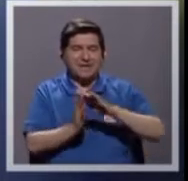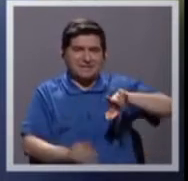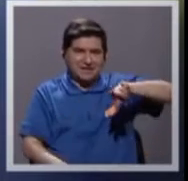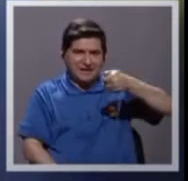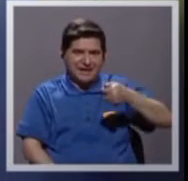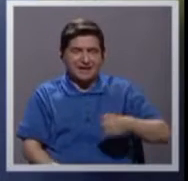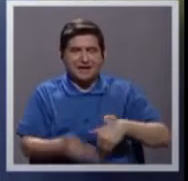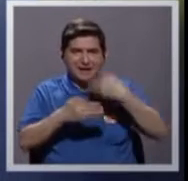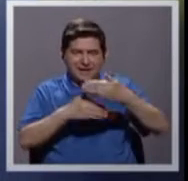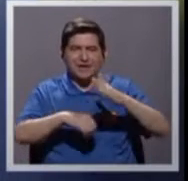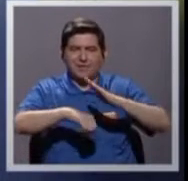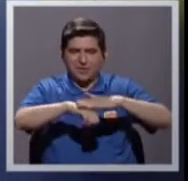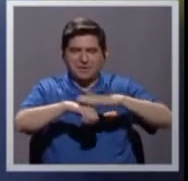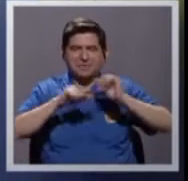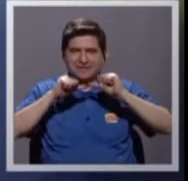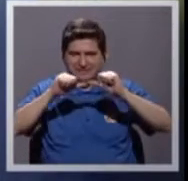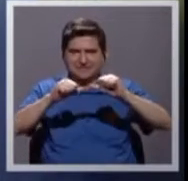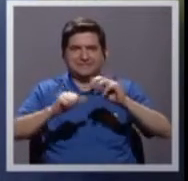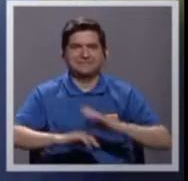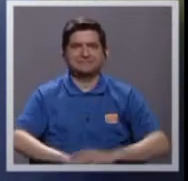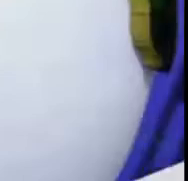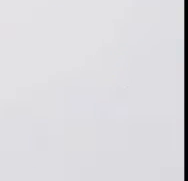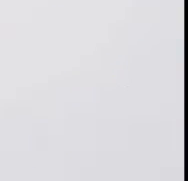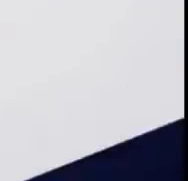nos invite a regresar.